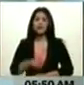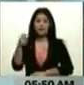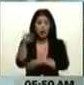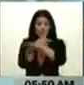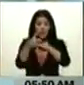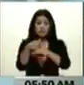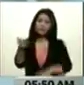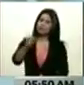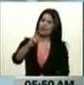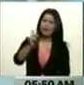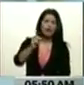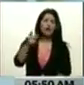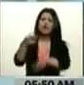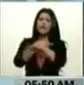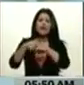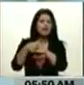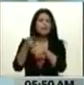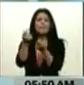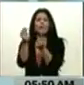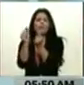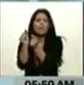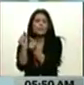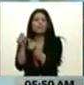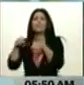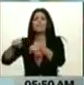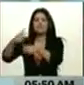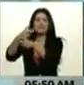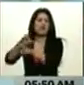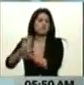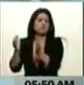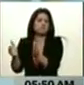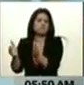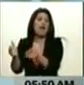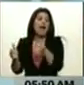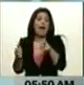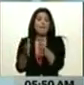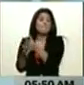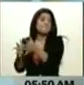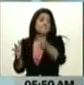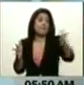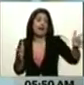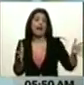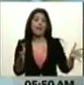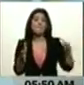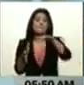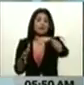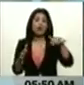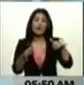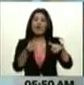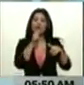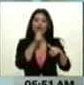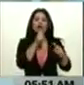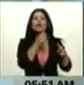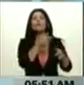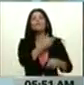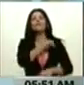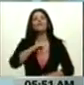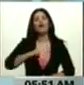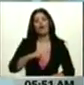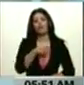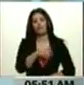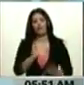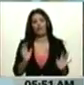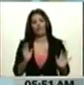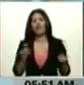resto lo tienen los privados. Y así como pasa en Abasto Bicentenario, pasa en todo el Unicasa, en los mismos distribuidores de la